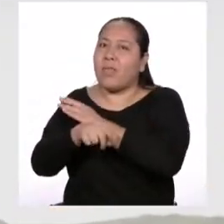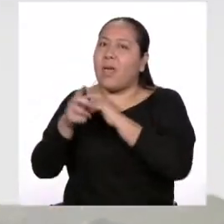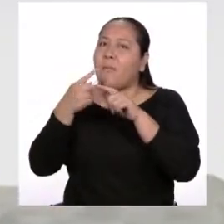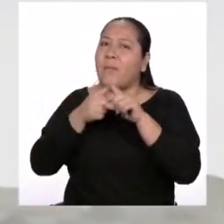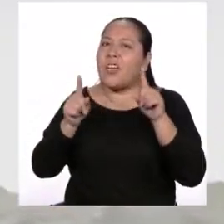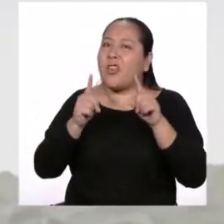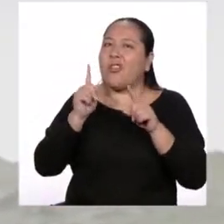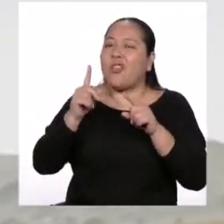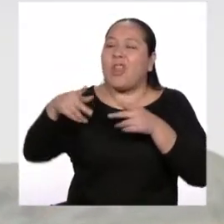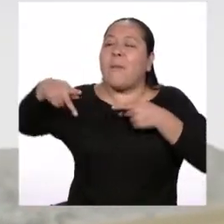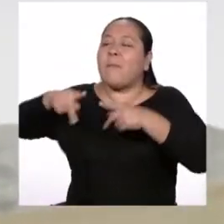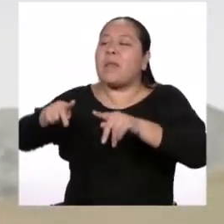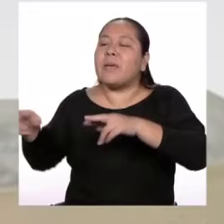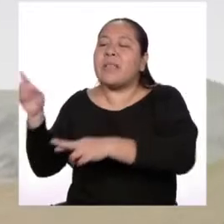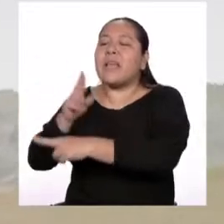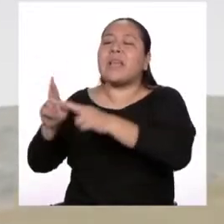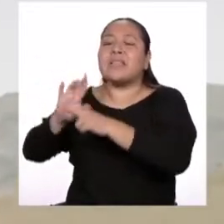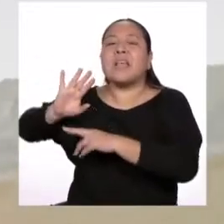de su tierra.